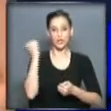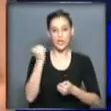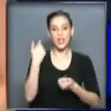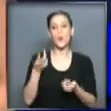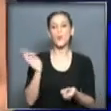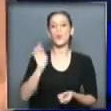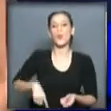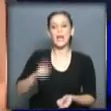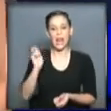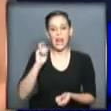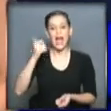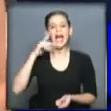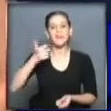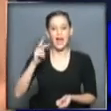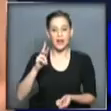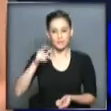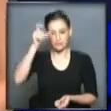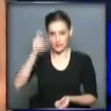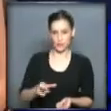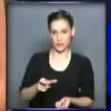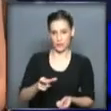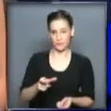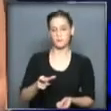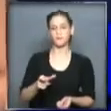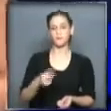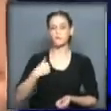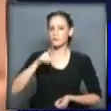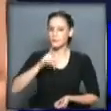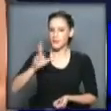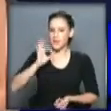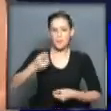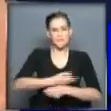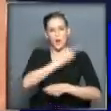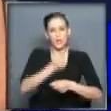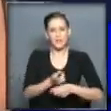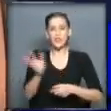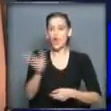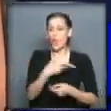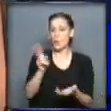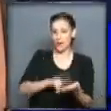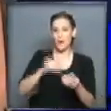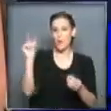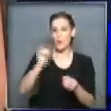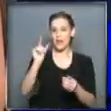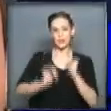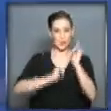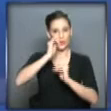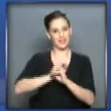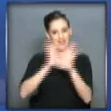vuelta de Aymar, de Pablo Aymar. Cuando parecía imposible, parece que todo se reflotó. En un rato les vamos a contar.